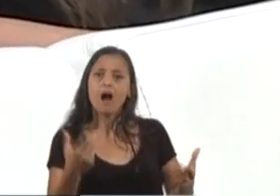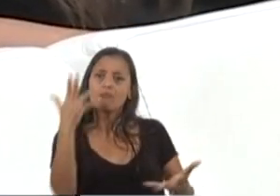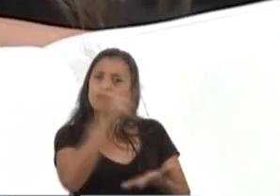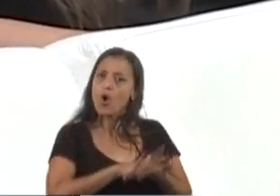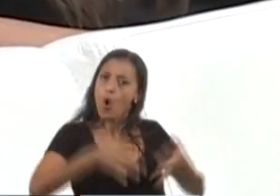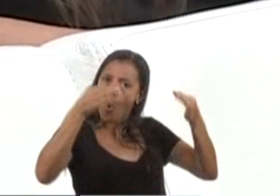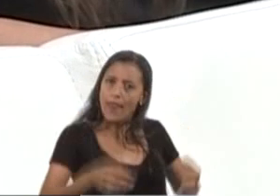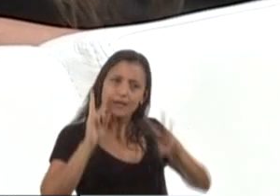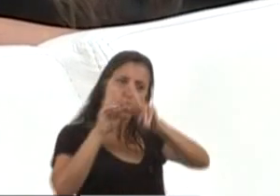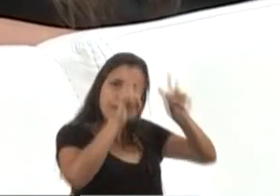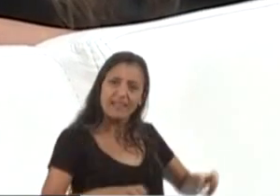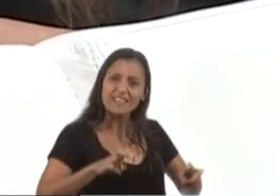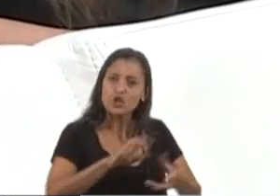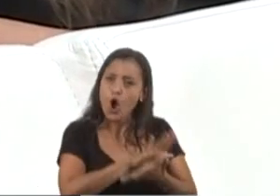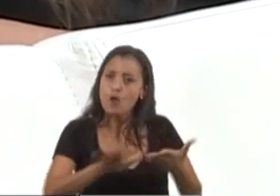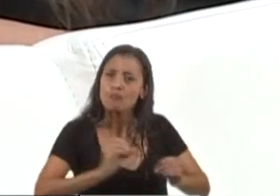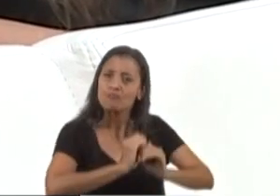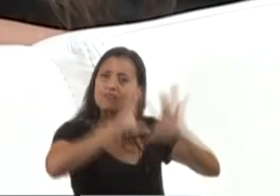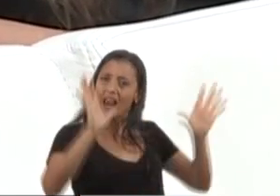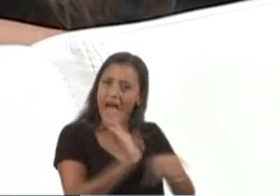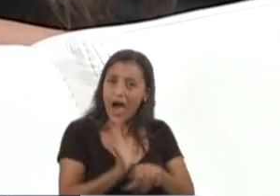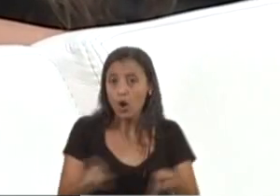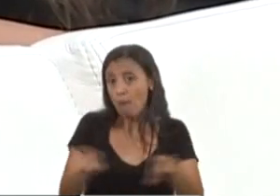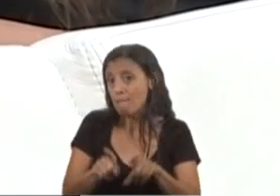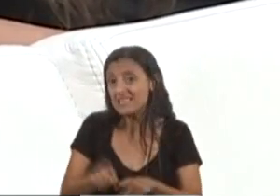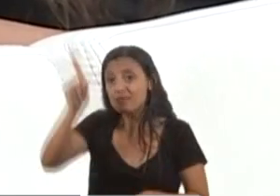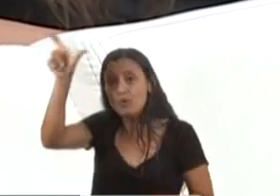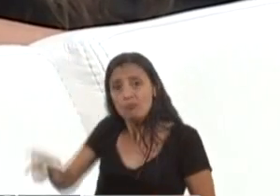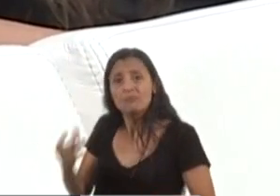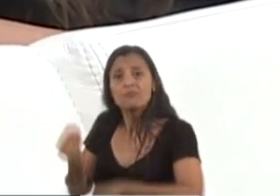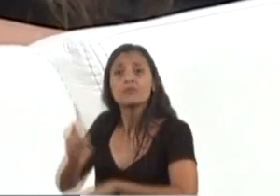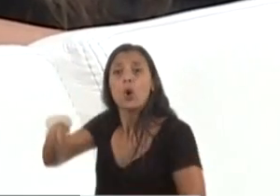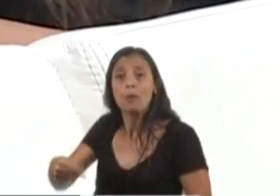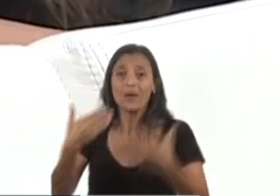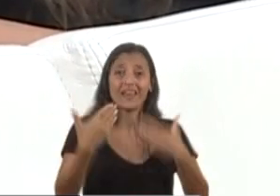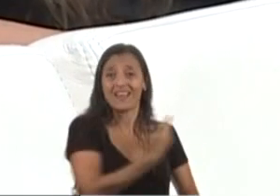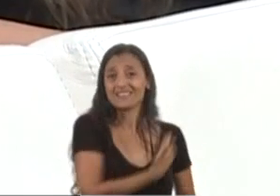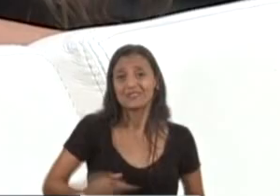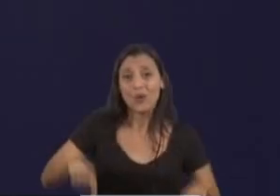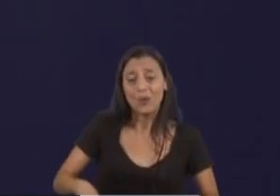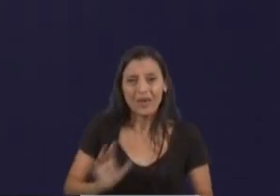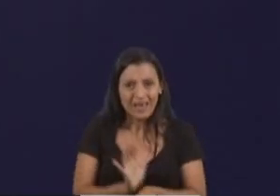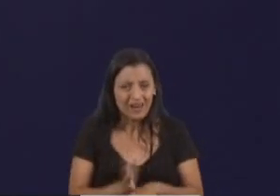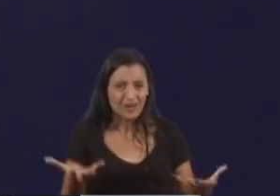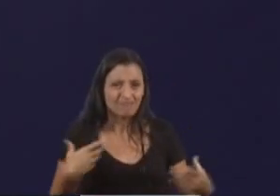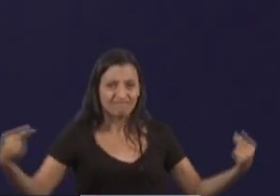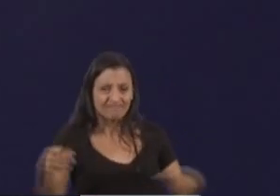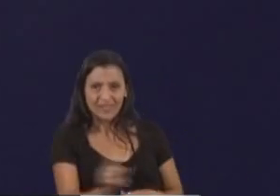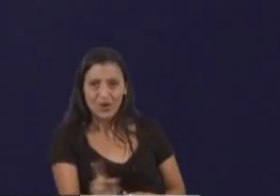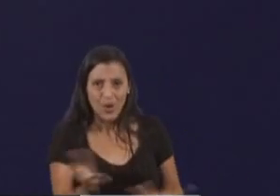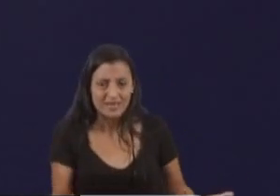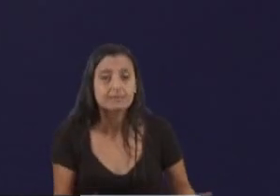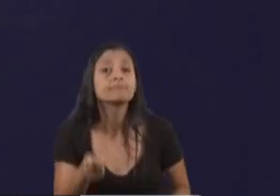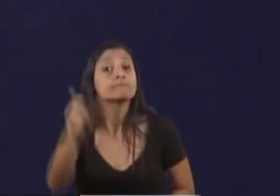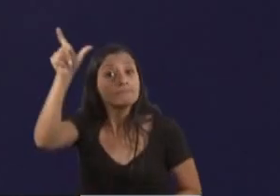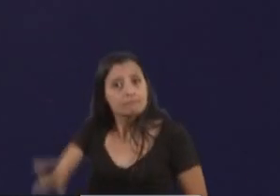es una funcionaria designada por este mismo gobierno para investigar un caso que involucra al presidente. Claro, el tema es que no está encargada